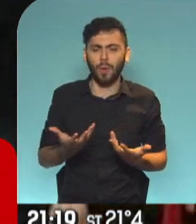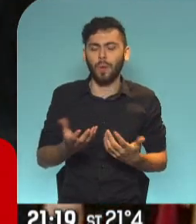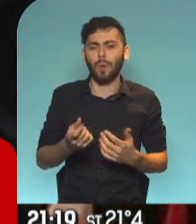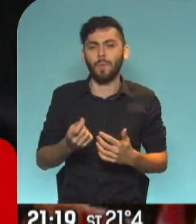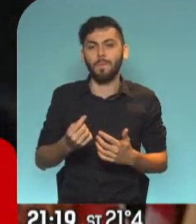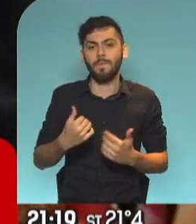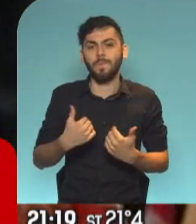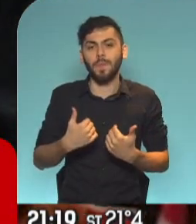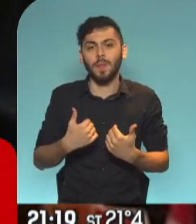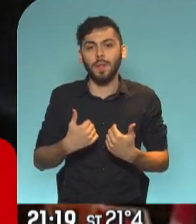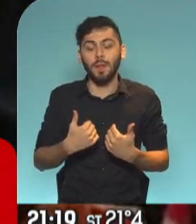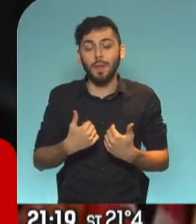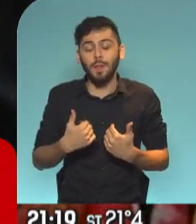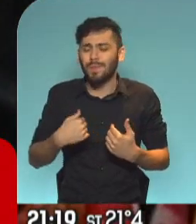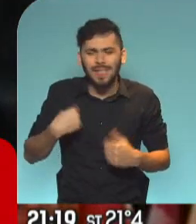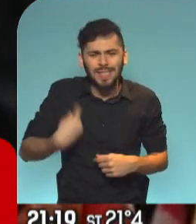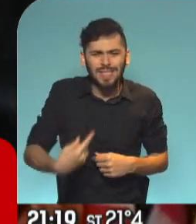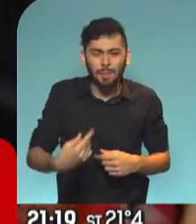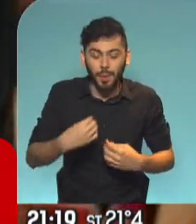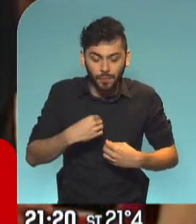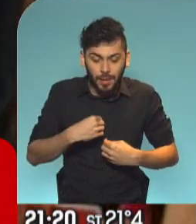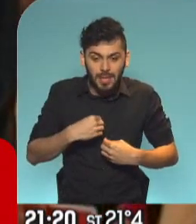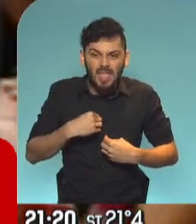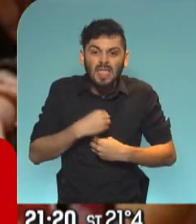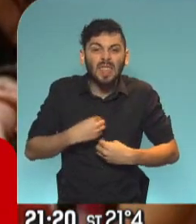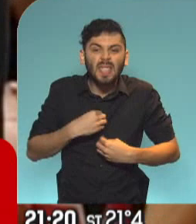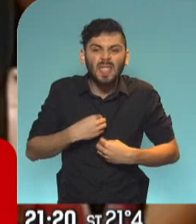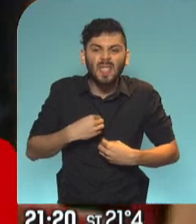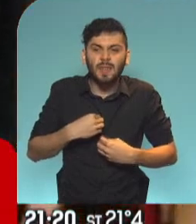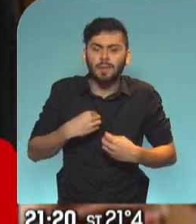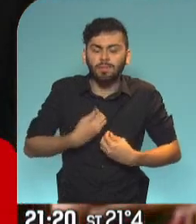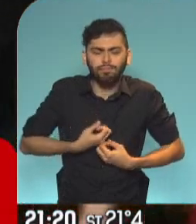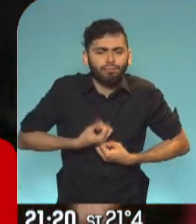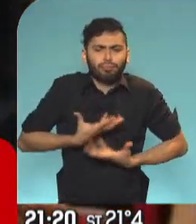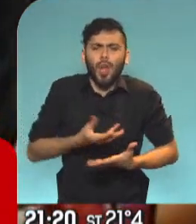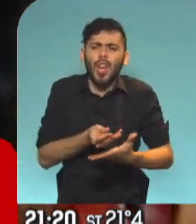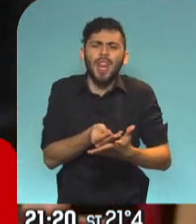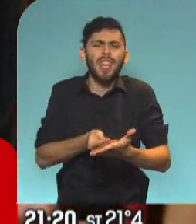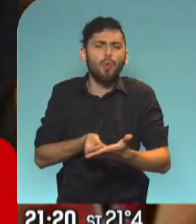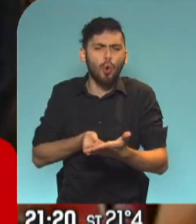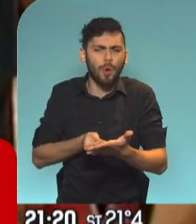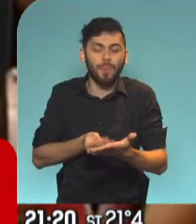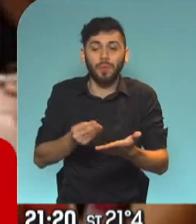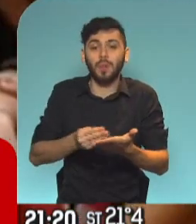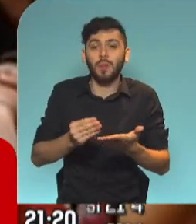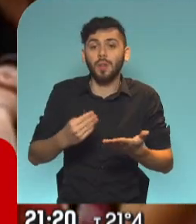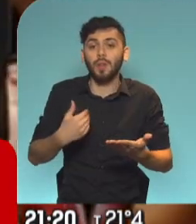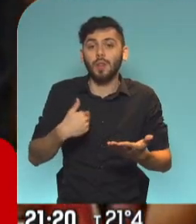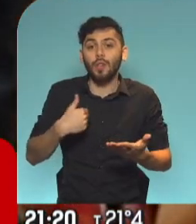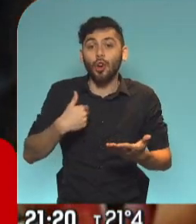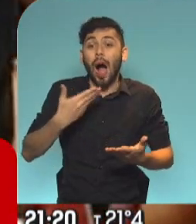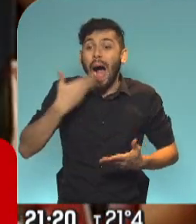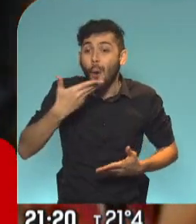yo siempre he expresado lo que he sentido a través del dibujo y, bueno, a través de la palabra me